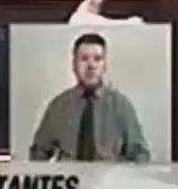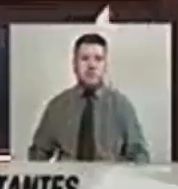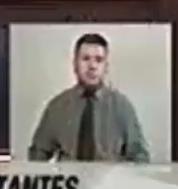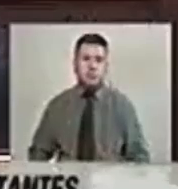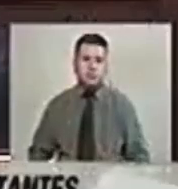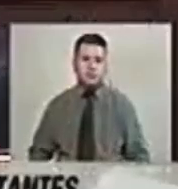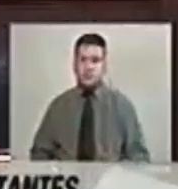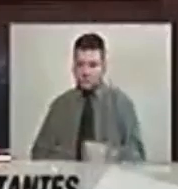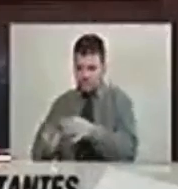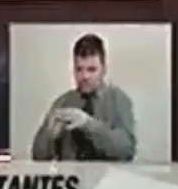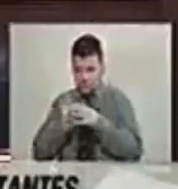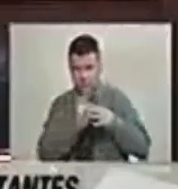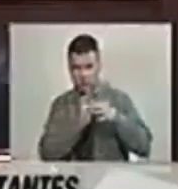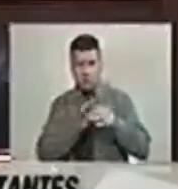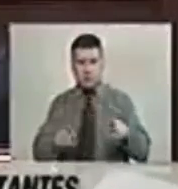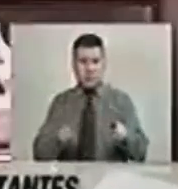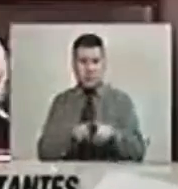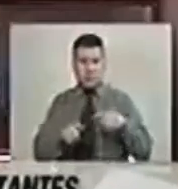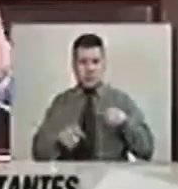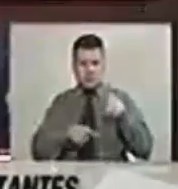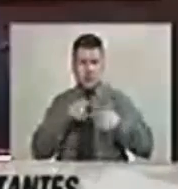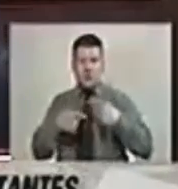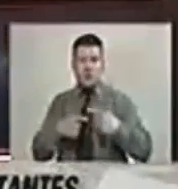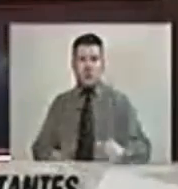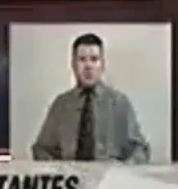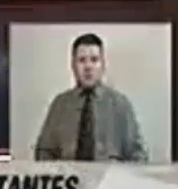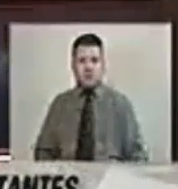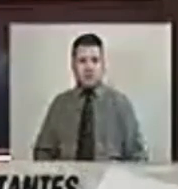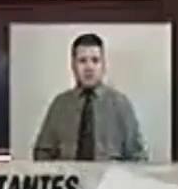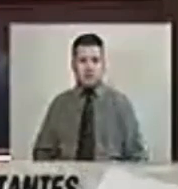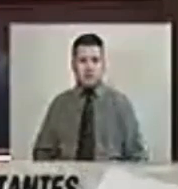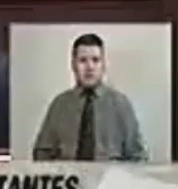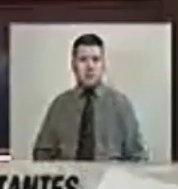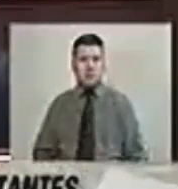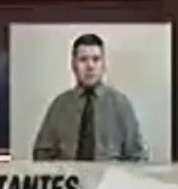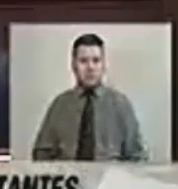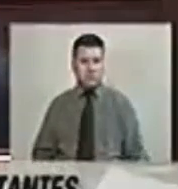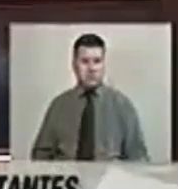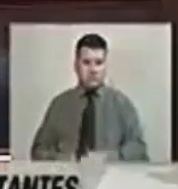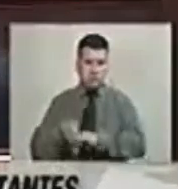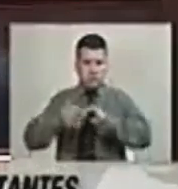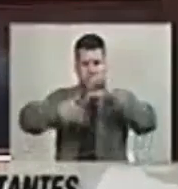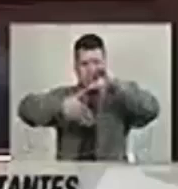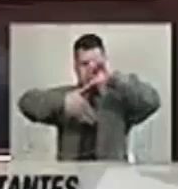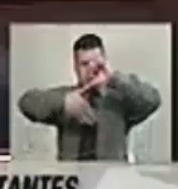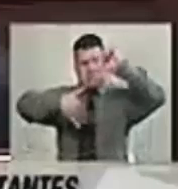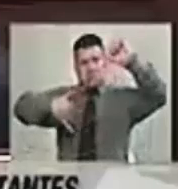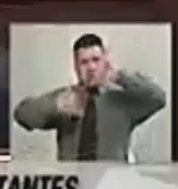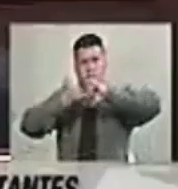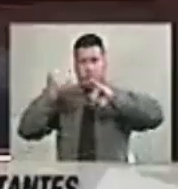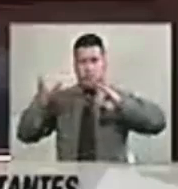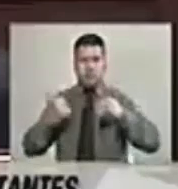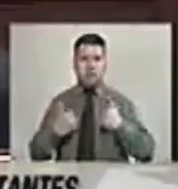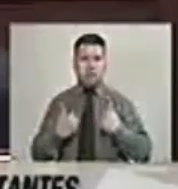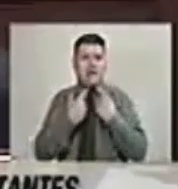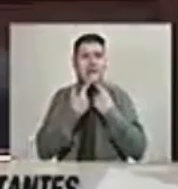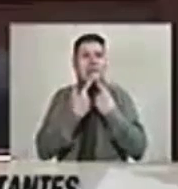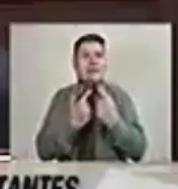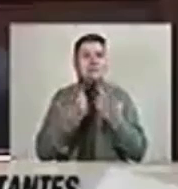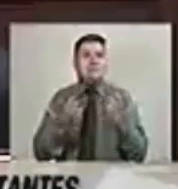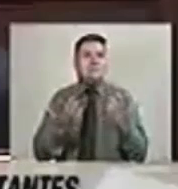que nos une a nosotros como pueblo la herencia de independencia, pues no tengo